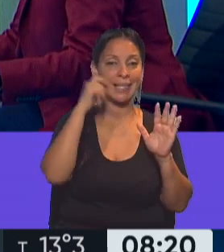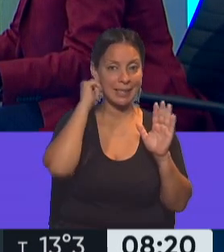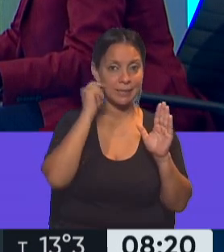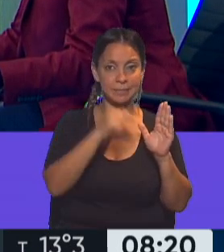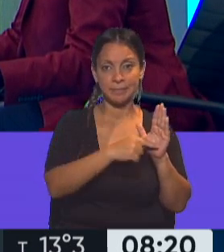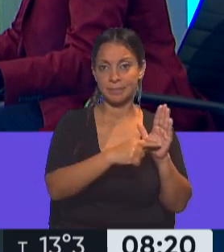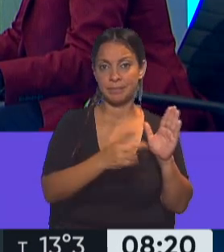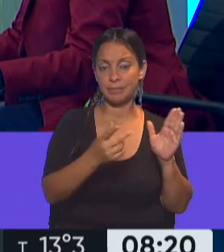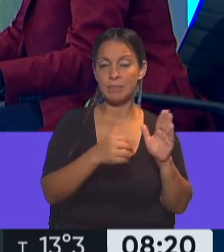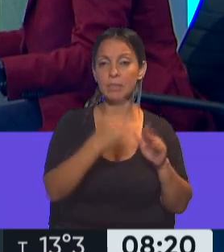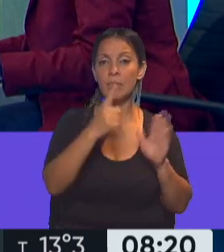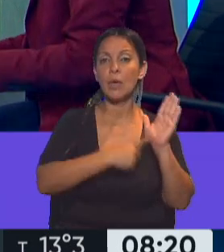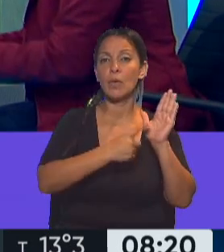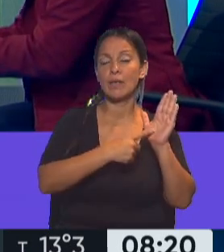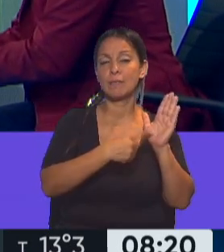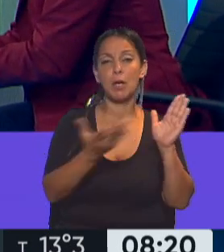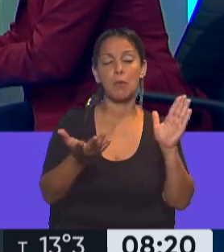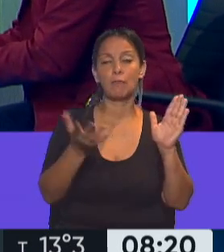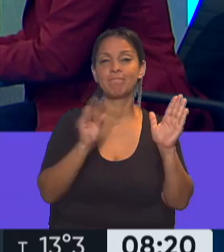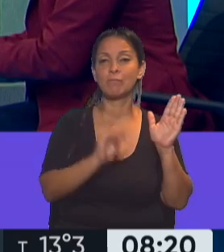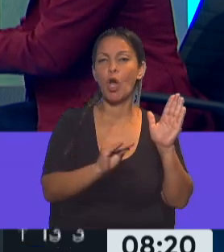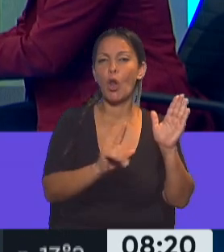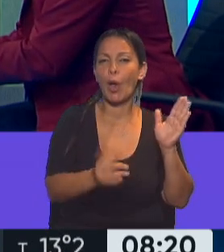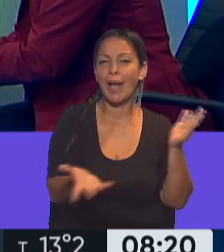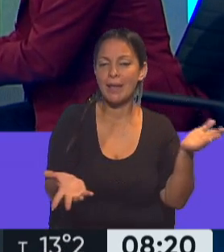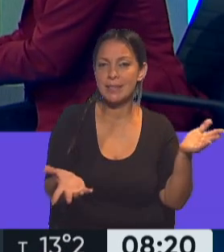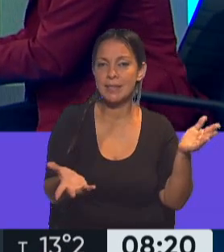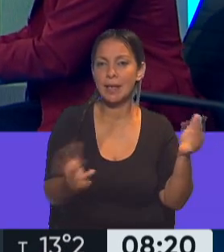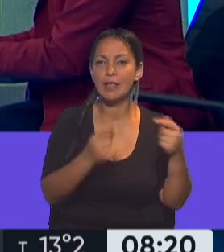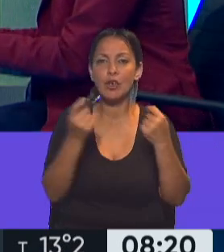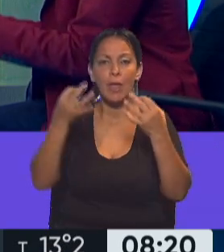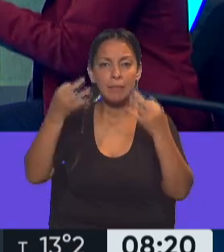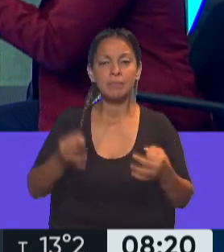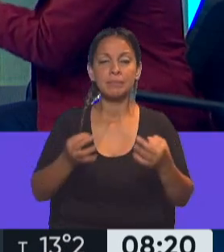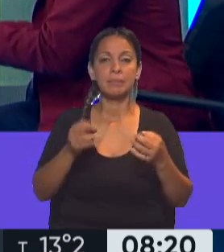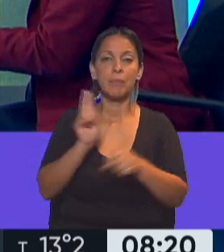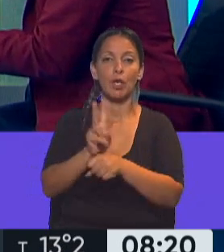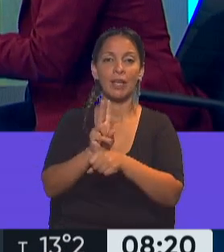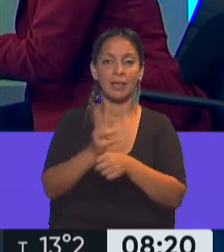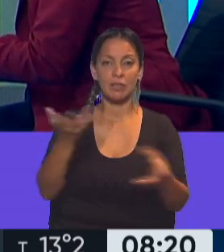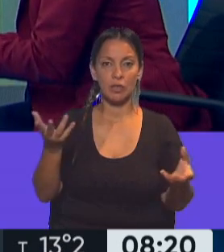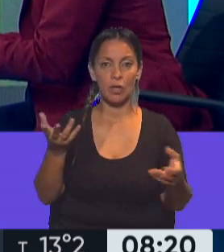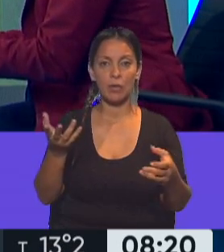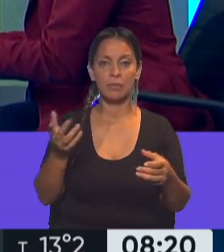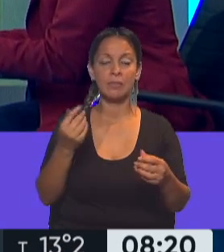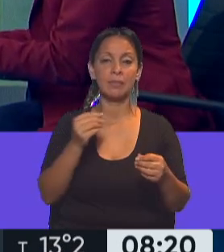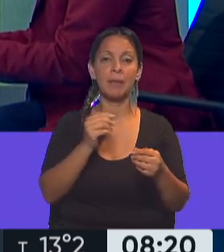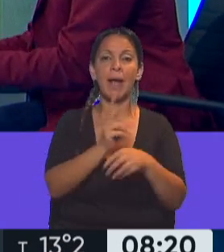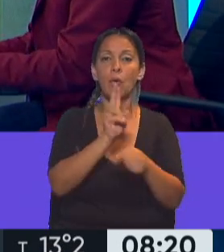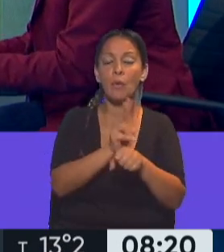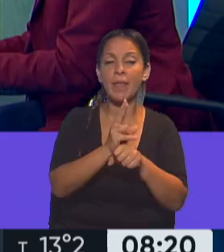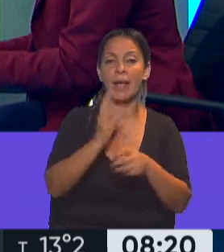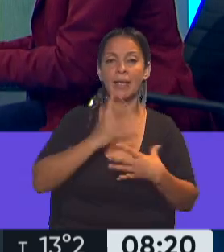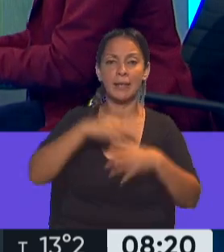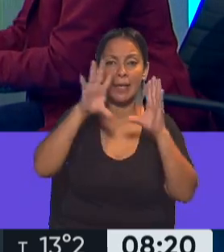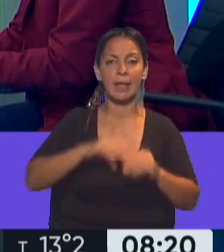sí, claro. Una norma que no alcanza a tutelar en este punto el bien jurídico protegido, que tiene que ver con resguardar la integridad sexual de niños, niñas y